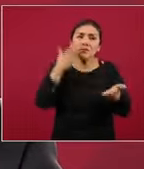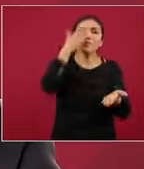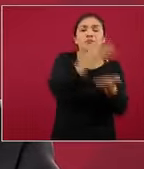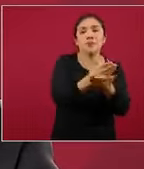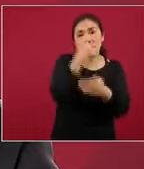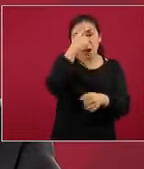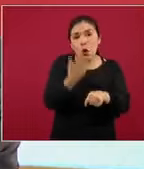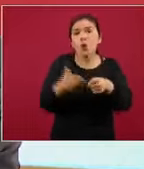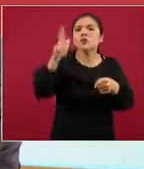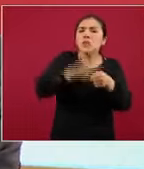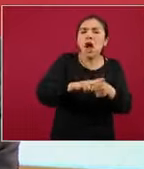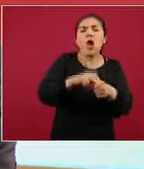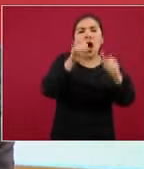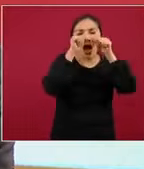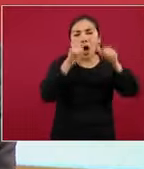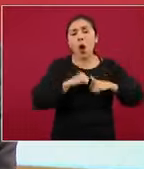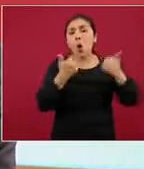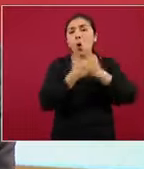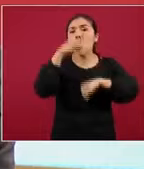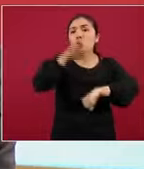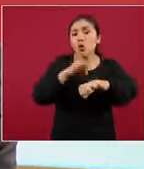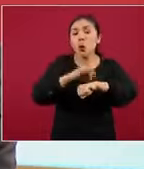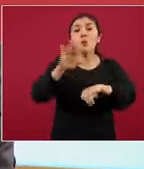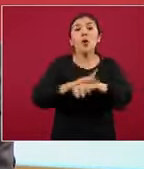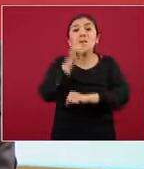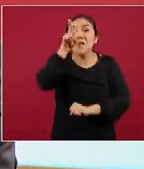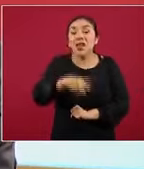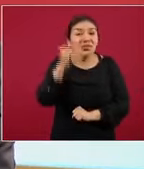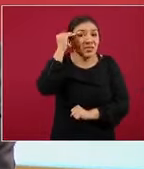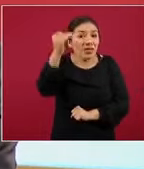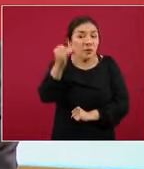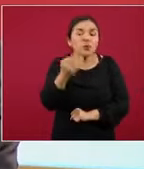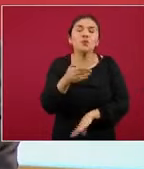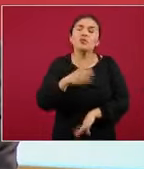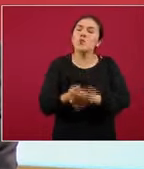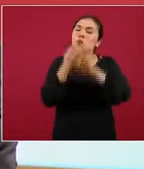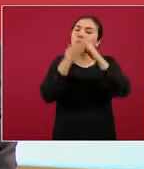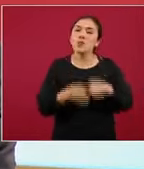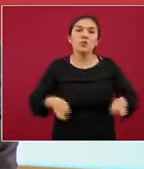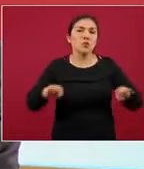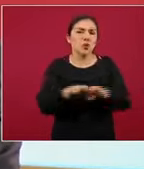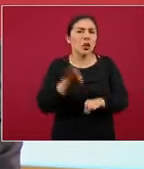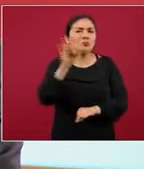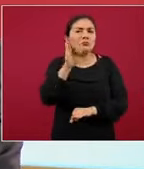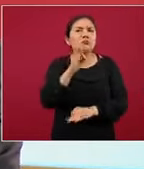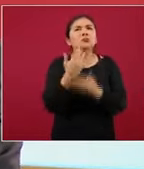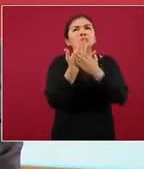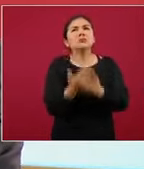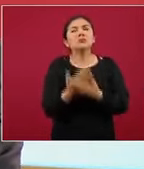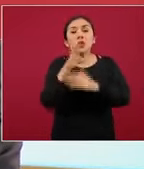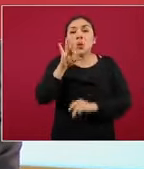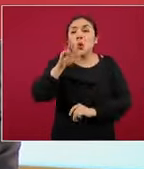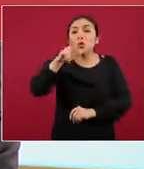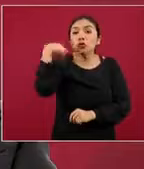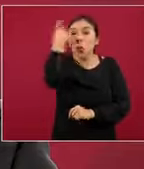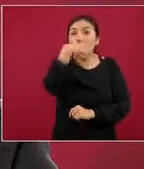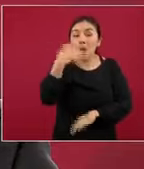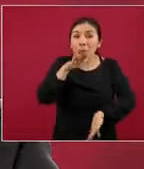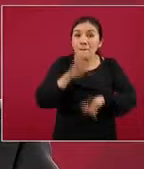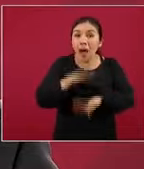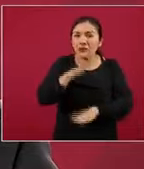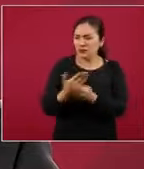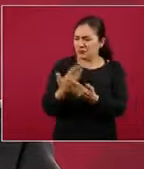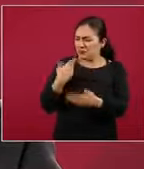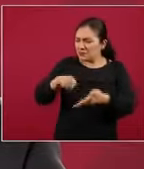una unidad de salud, porque el tiempo es muy importante. Si transcurren más de 48 horas desde el inicio